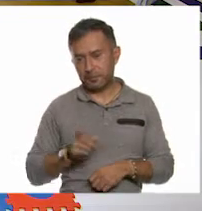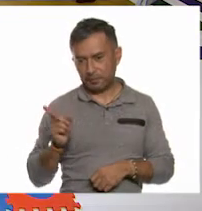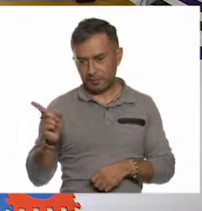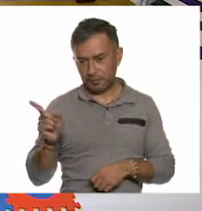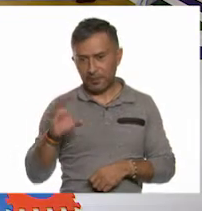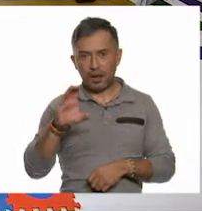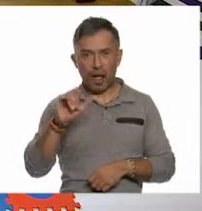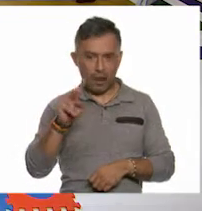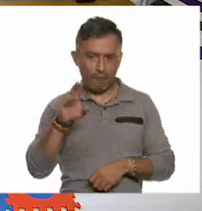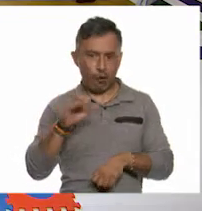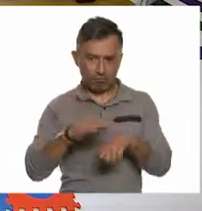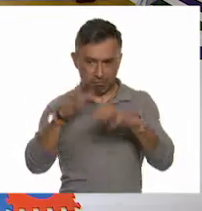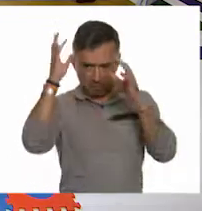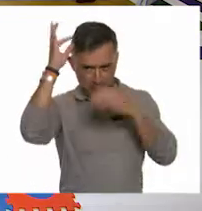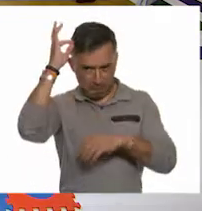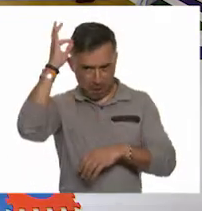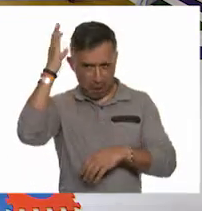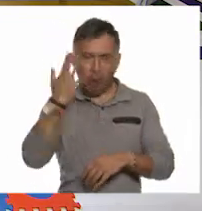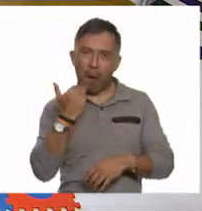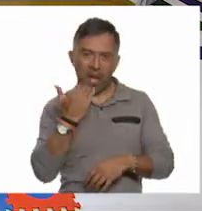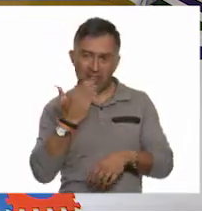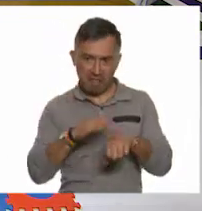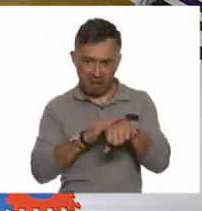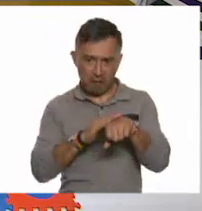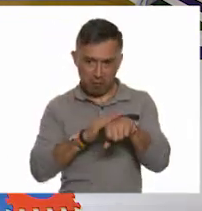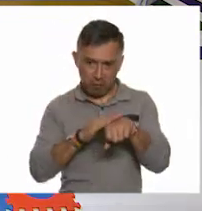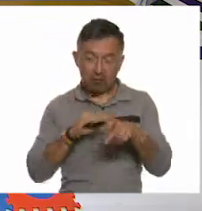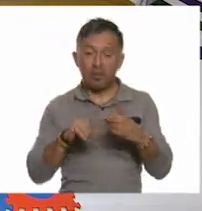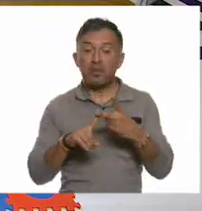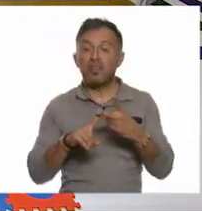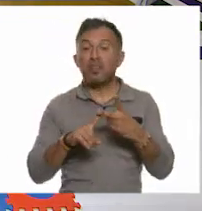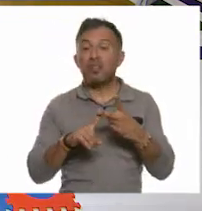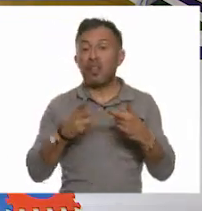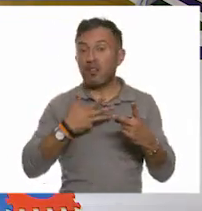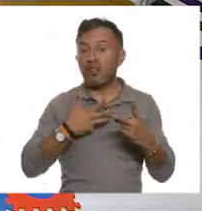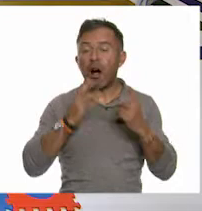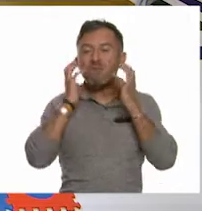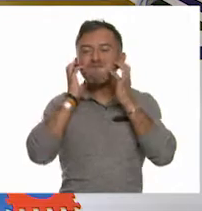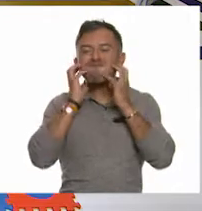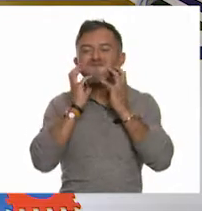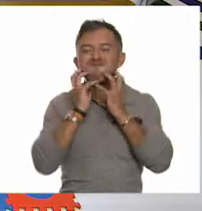Y tiene una barba muy larga. Es barbudo.